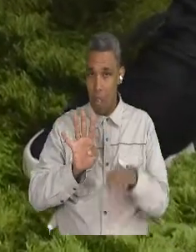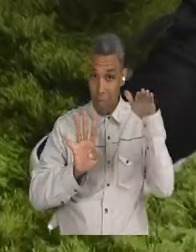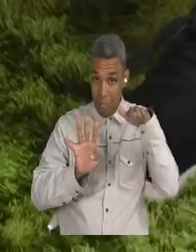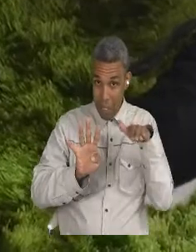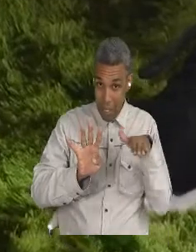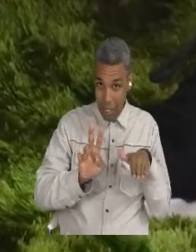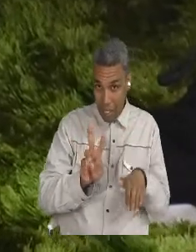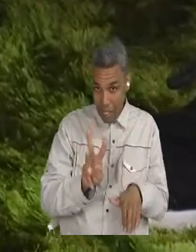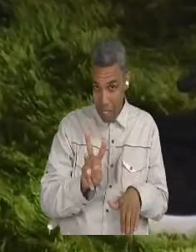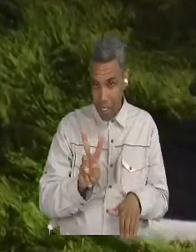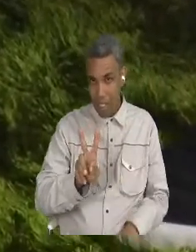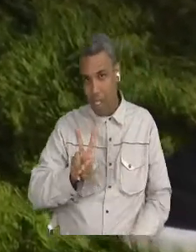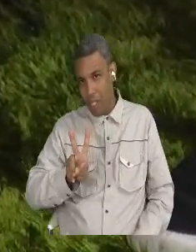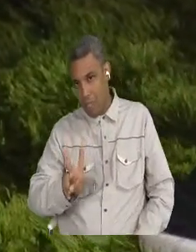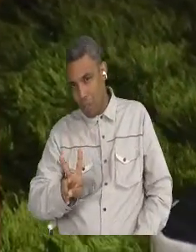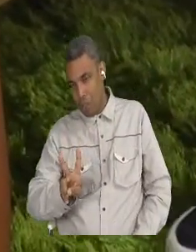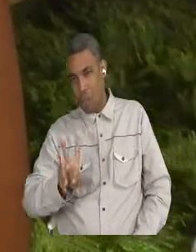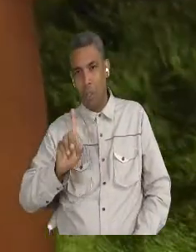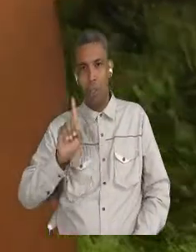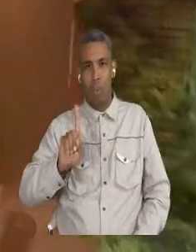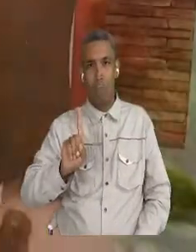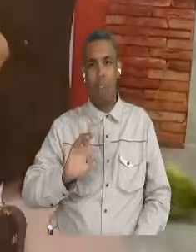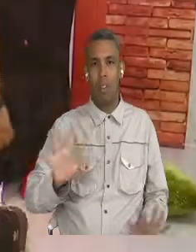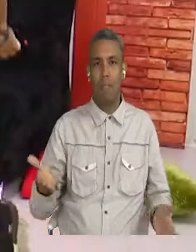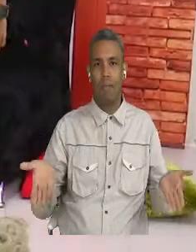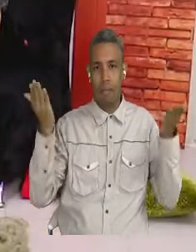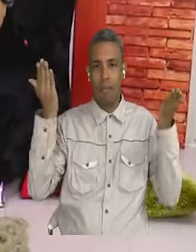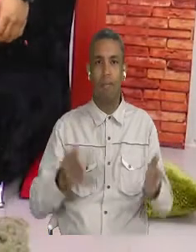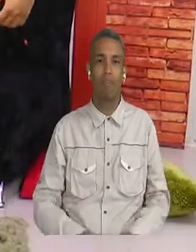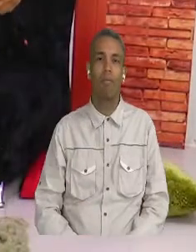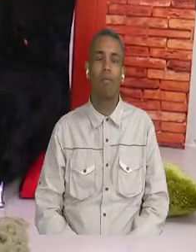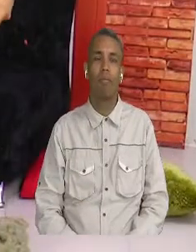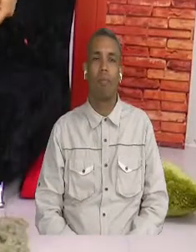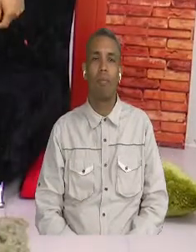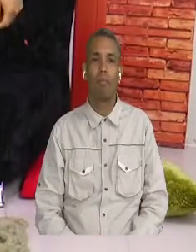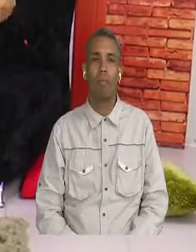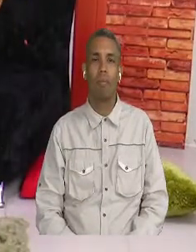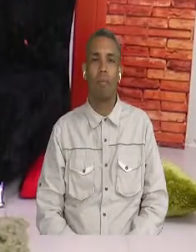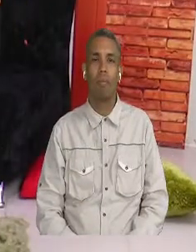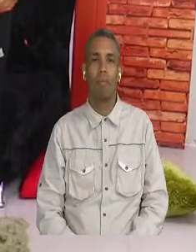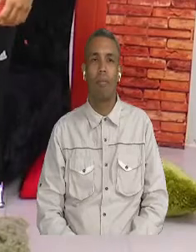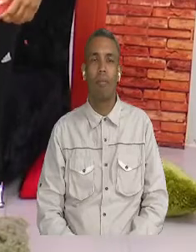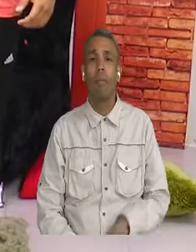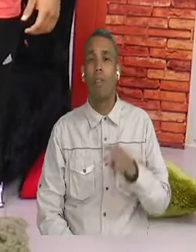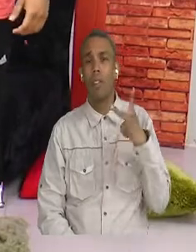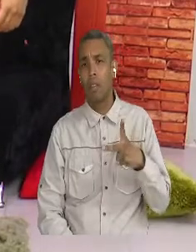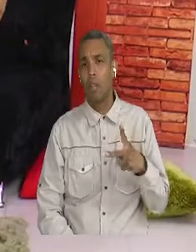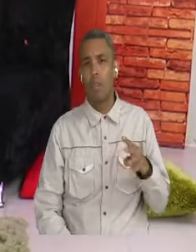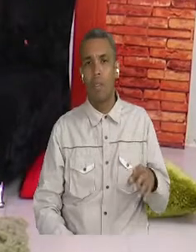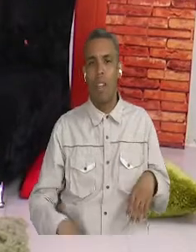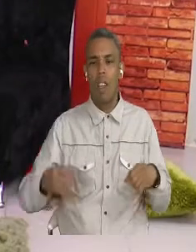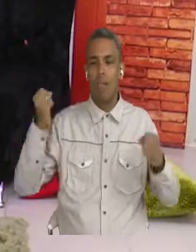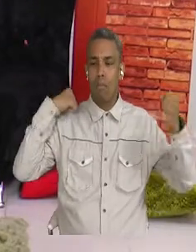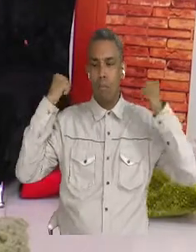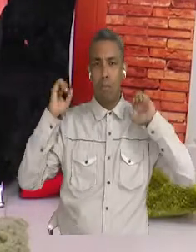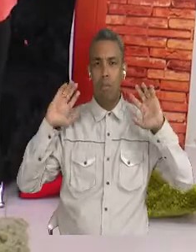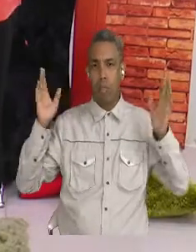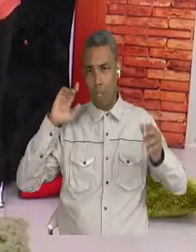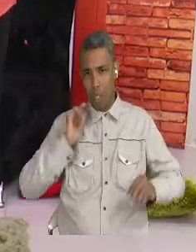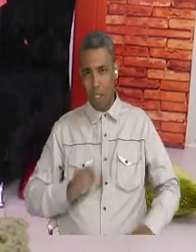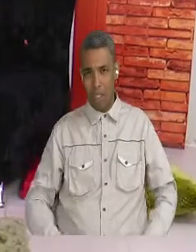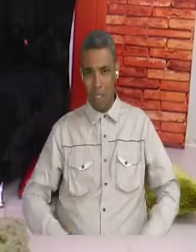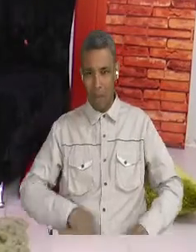4, 3, 2, 1, arriba. Muy bien, ya está el segundo ejercicio. Cuando la zona media está muy débil,